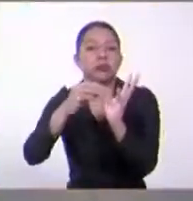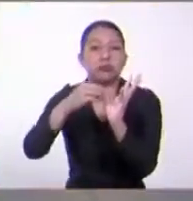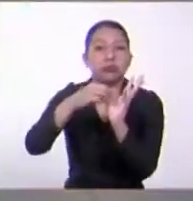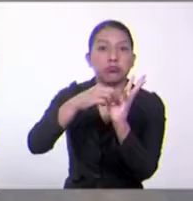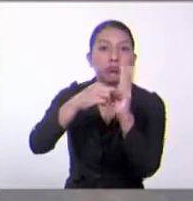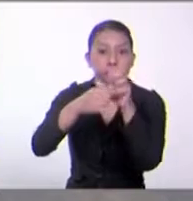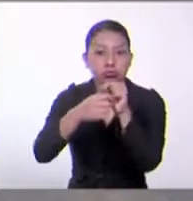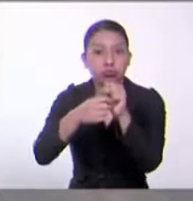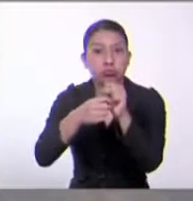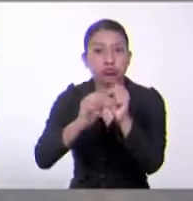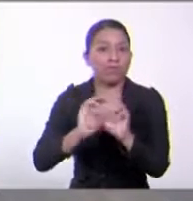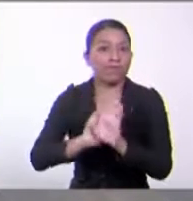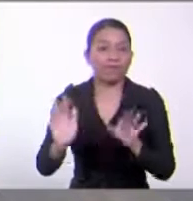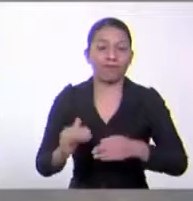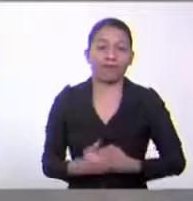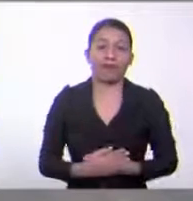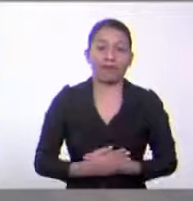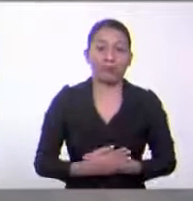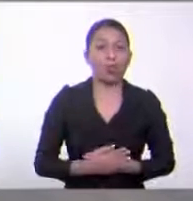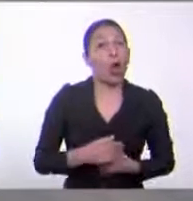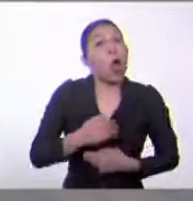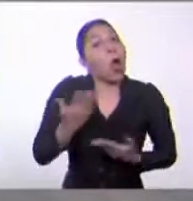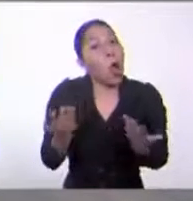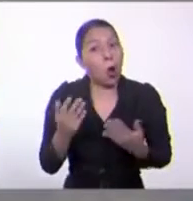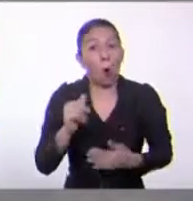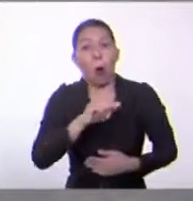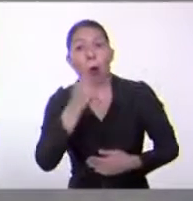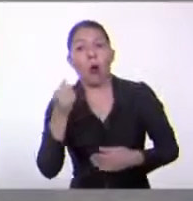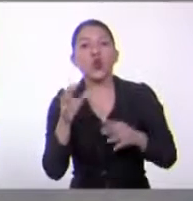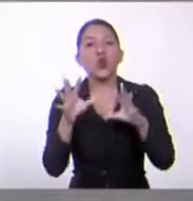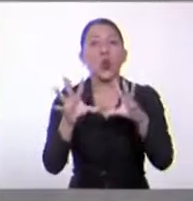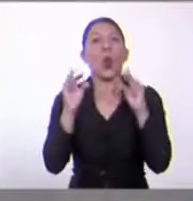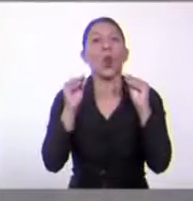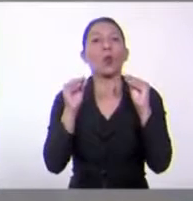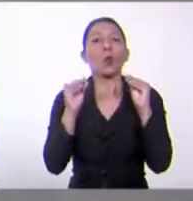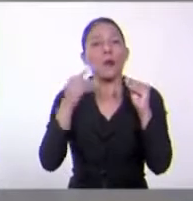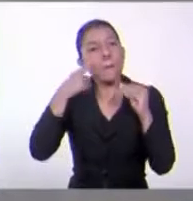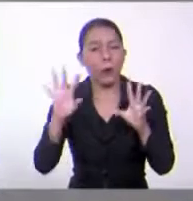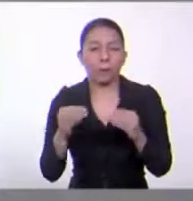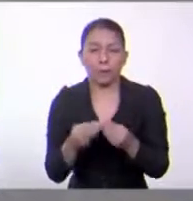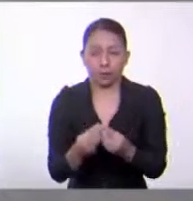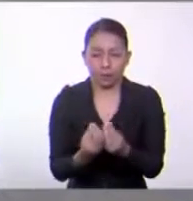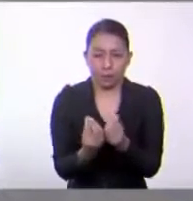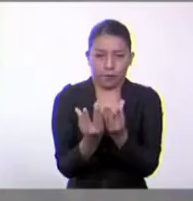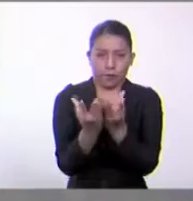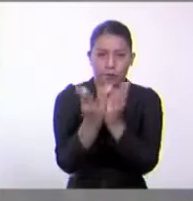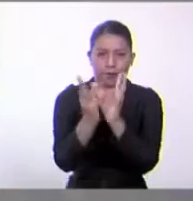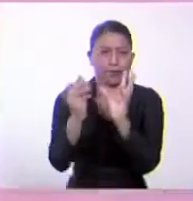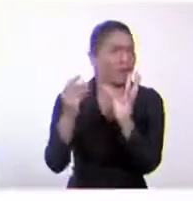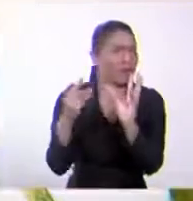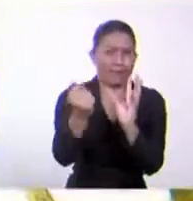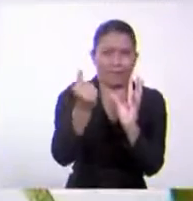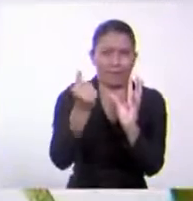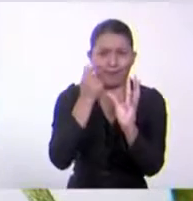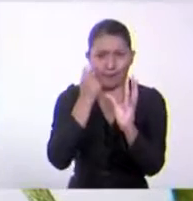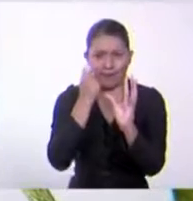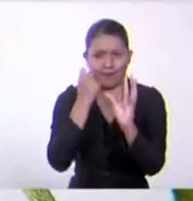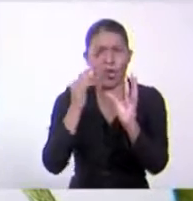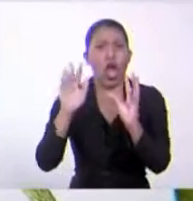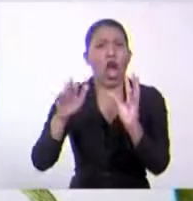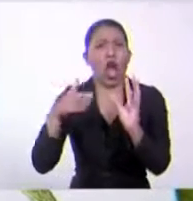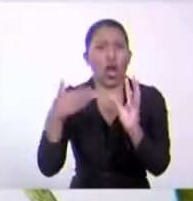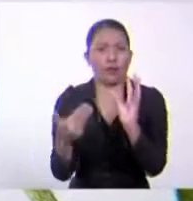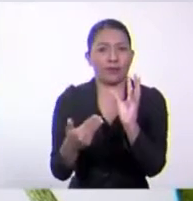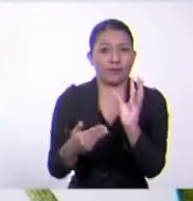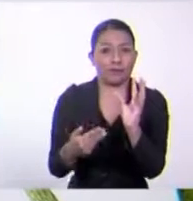más, nos quedan las trampas mecánicas o de succión. De hecho, esta es la más rápida de todas. Es exclusiva